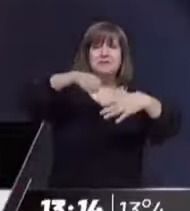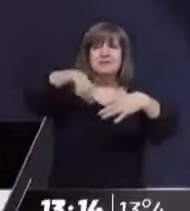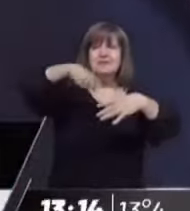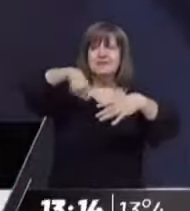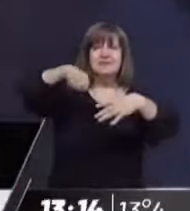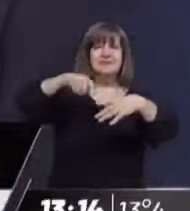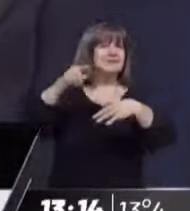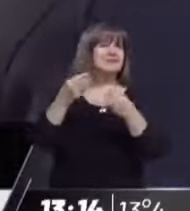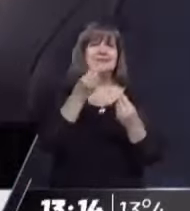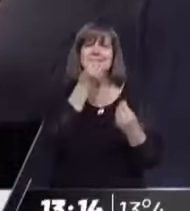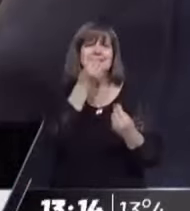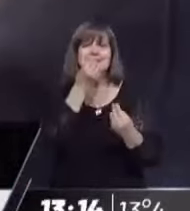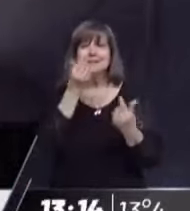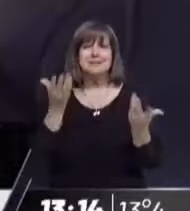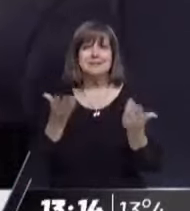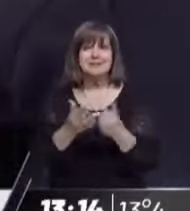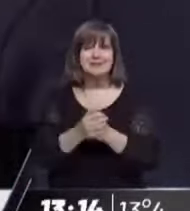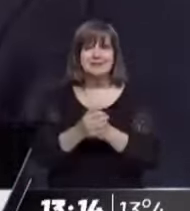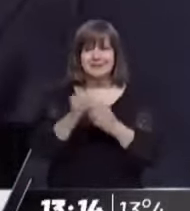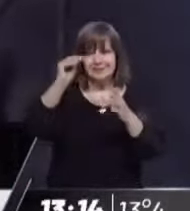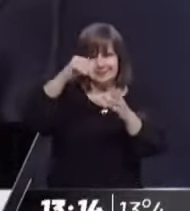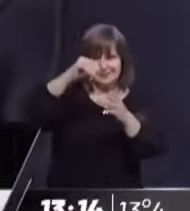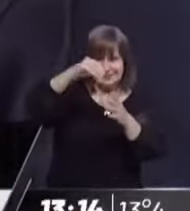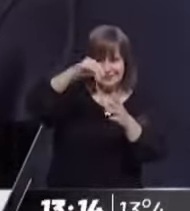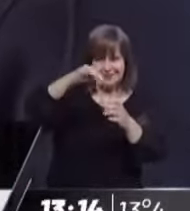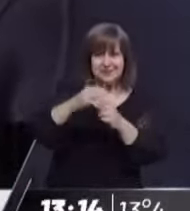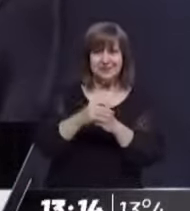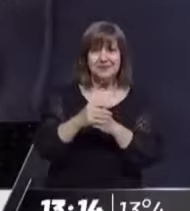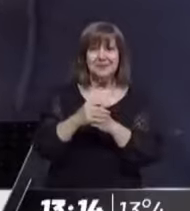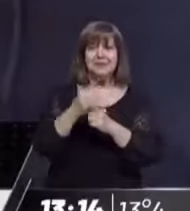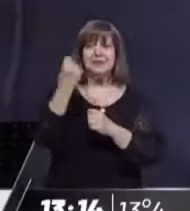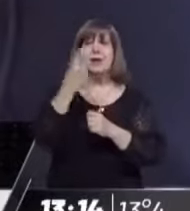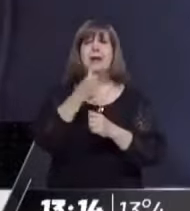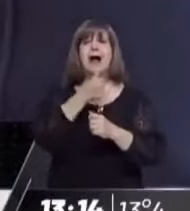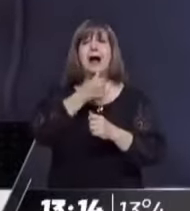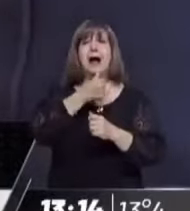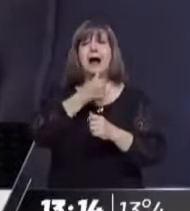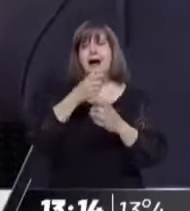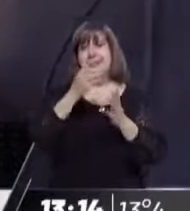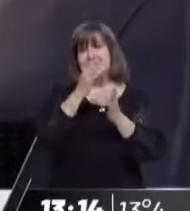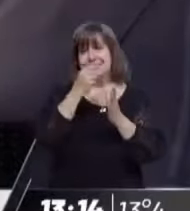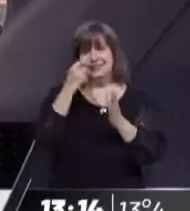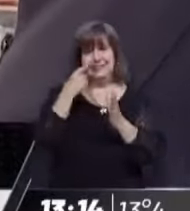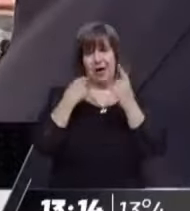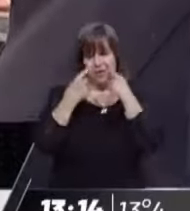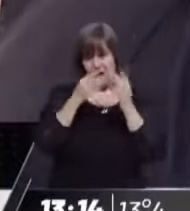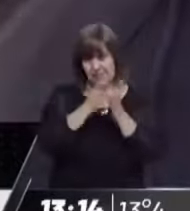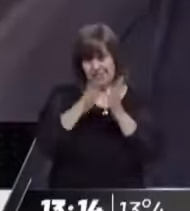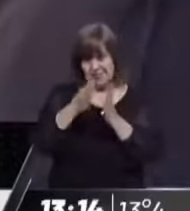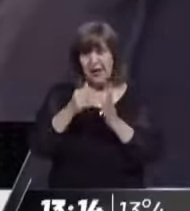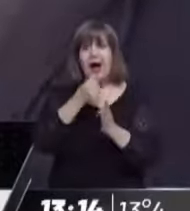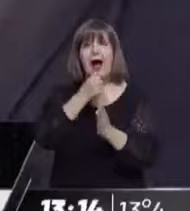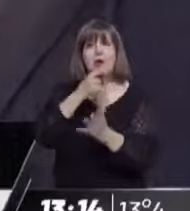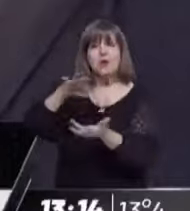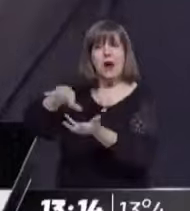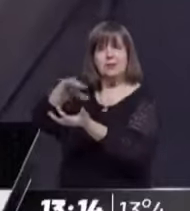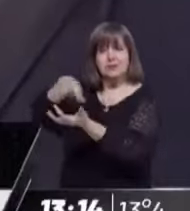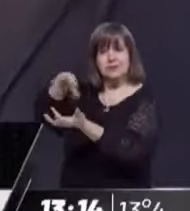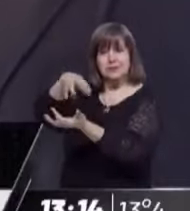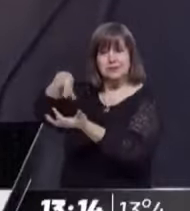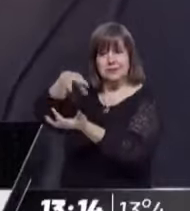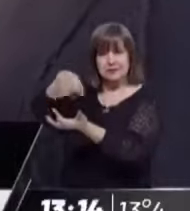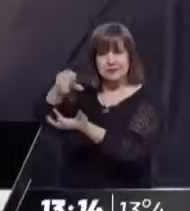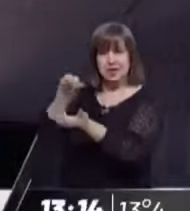empanada que haces vos? ¿Algún secreto? Yo desflemo la cebolla. Perfecto. Muy bien. Si no, después te queda mucho aliento.